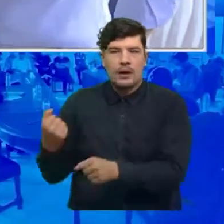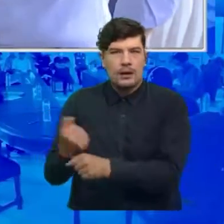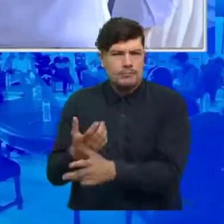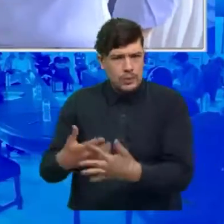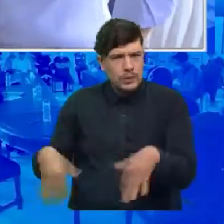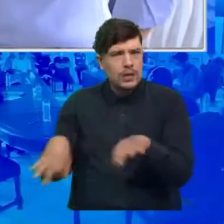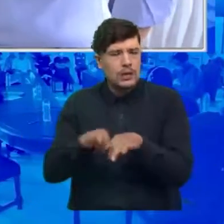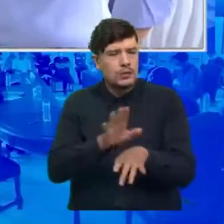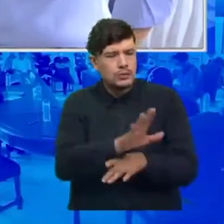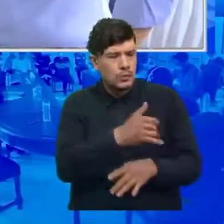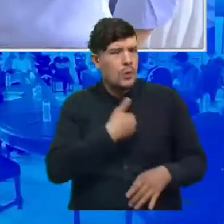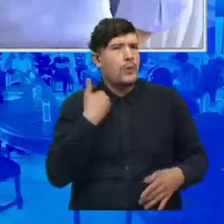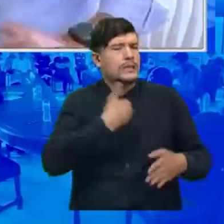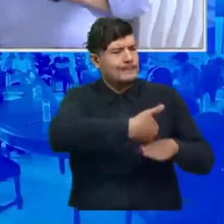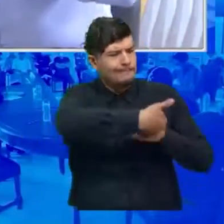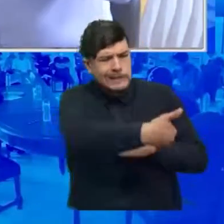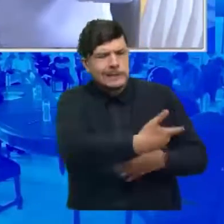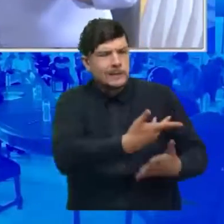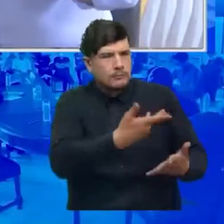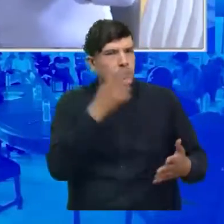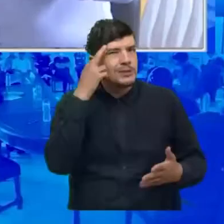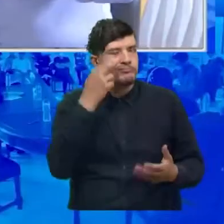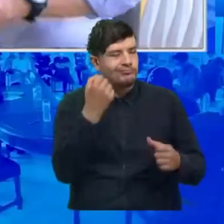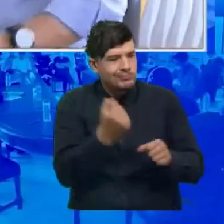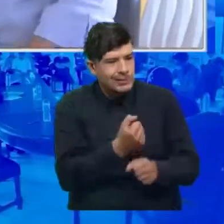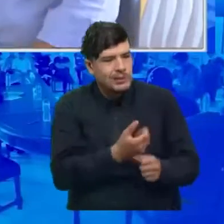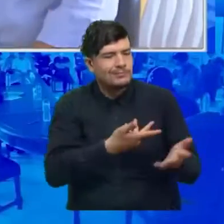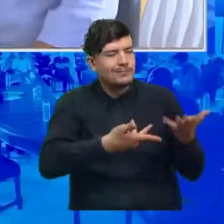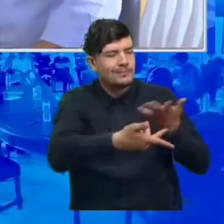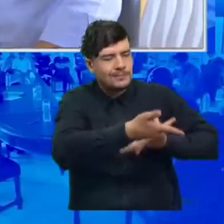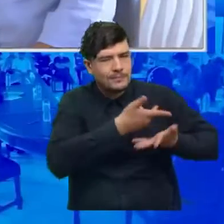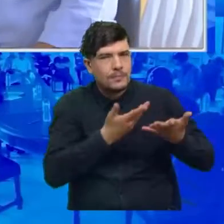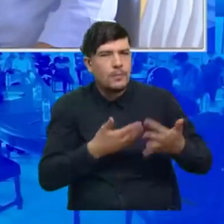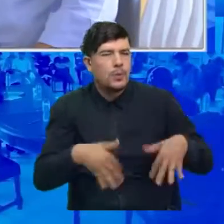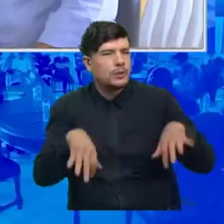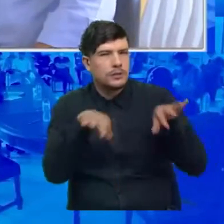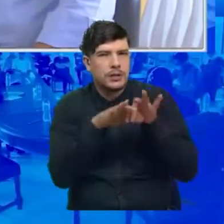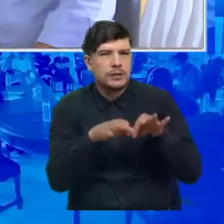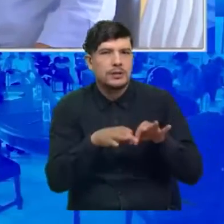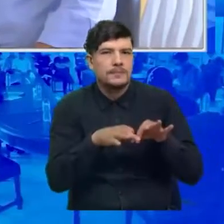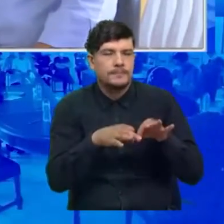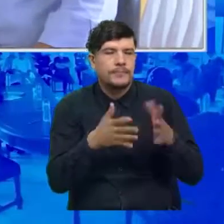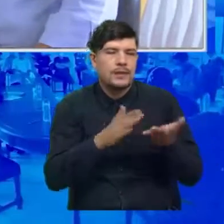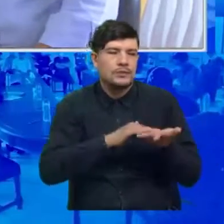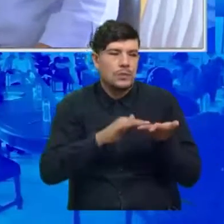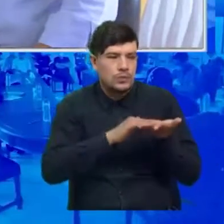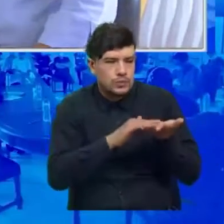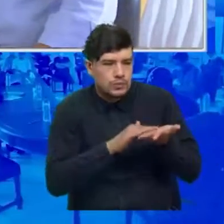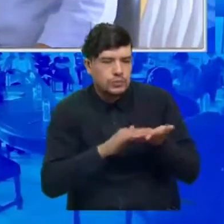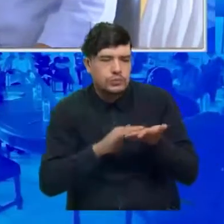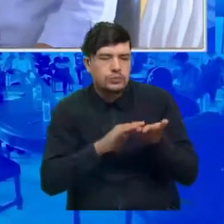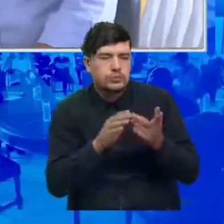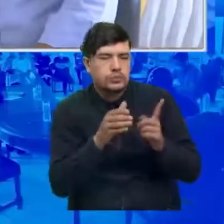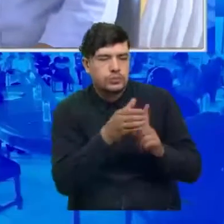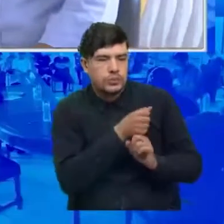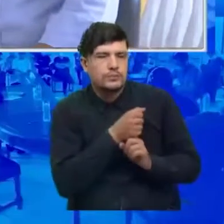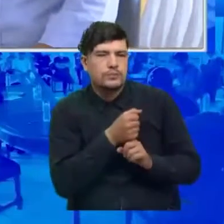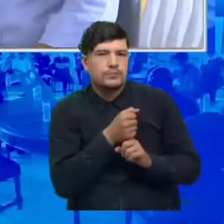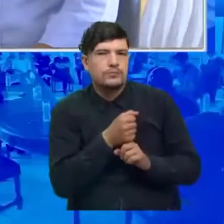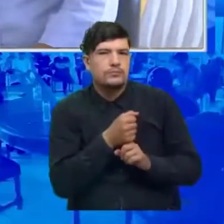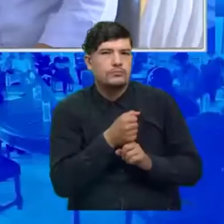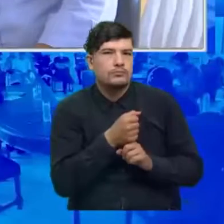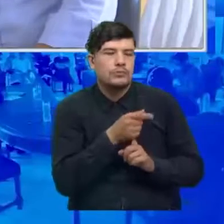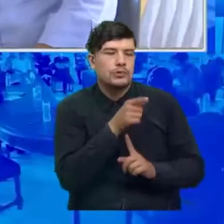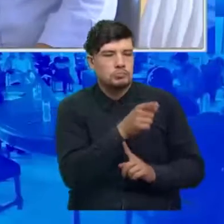reclaman y pide entonces tenemos que trabajar pero lo más importante es poder encontrar esas soluciones prontas y yo creo que hay toda la disposición y